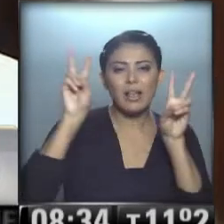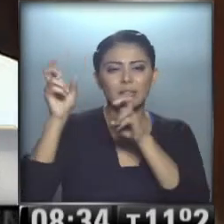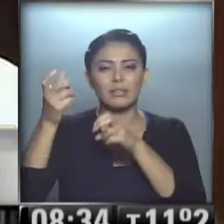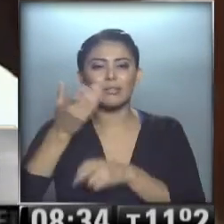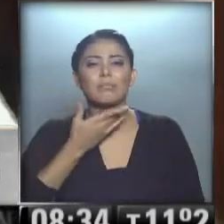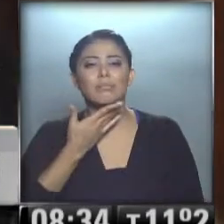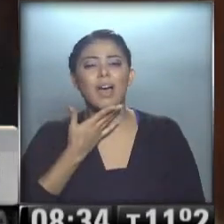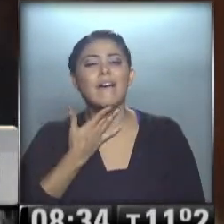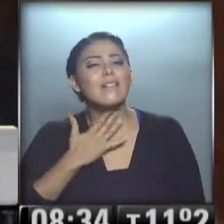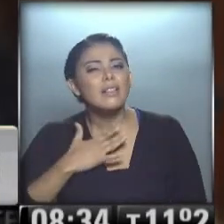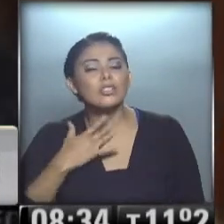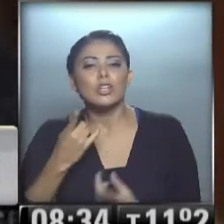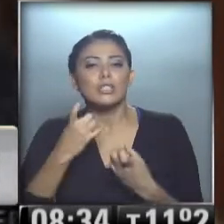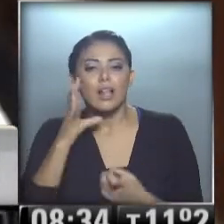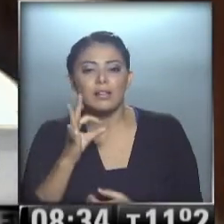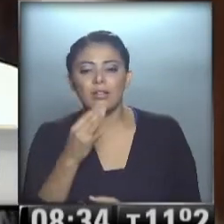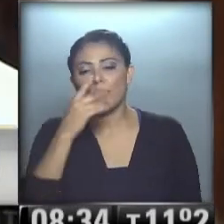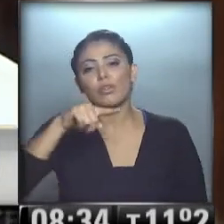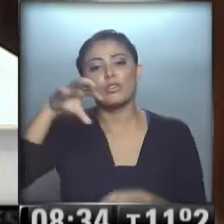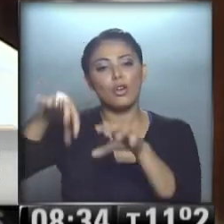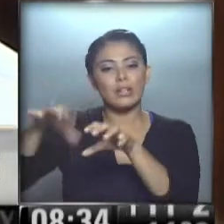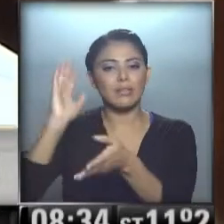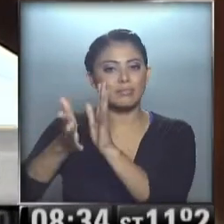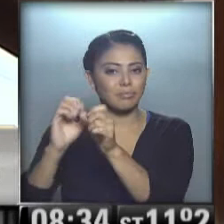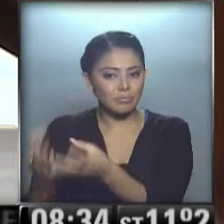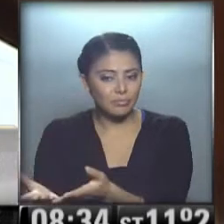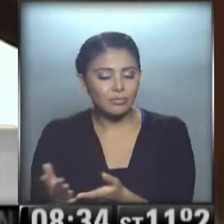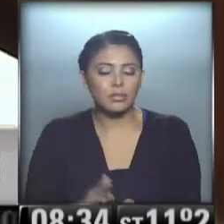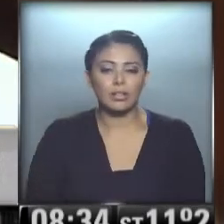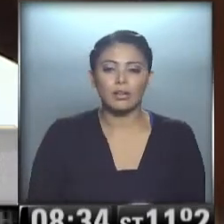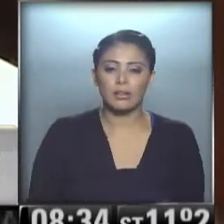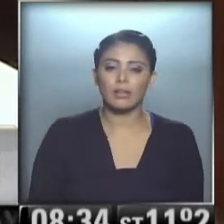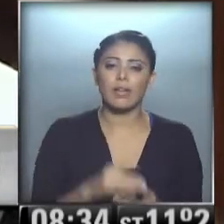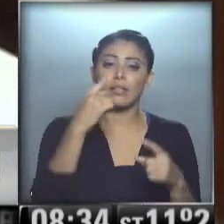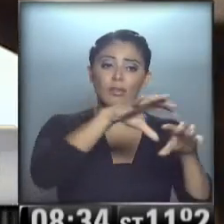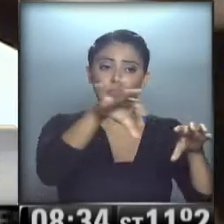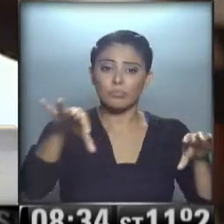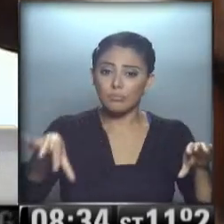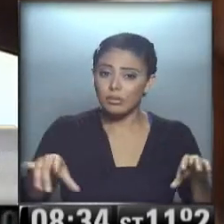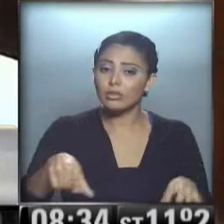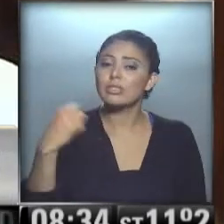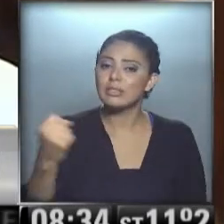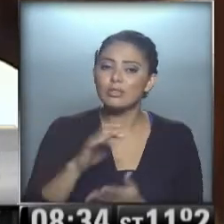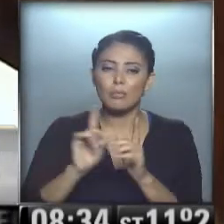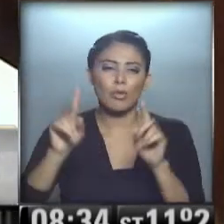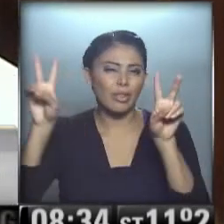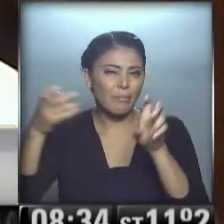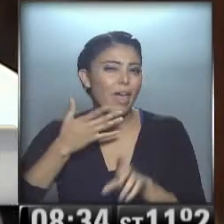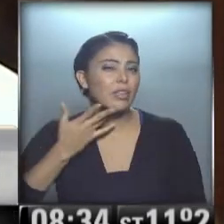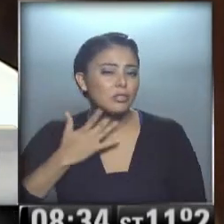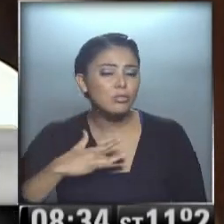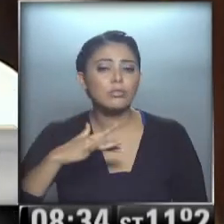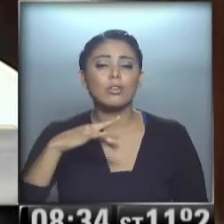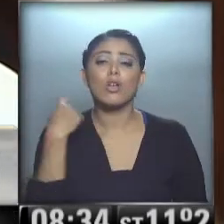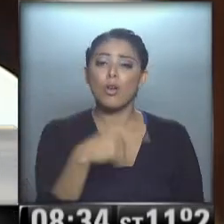el tema de las casas terapéuticas o los efectores, ¿no? Que tratan esta temática,